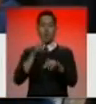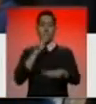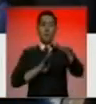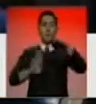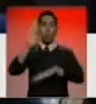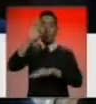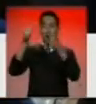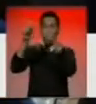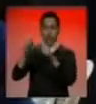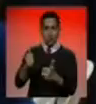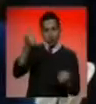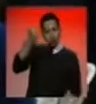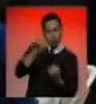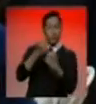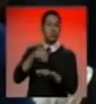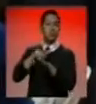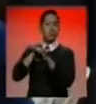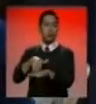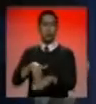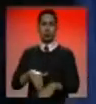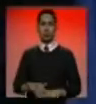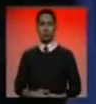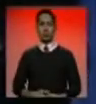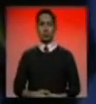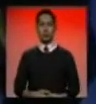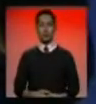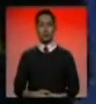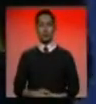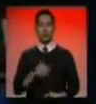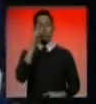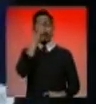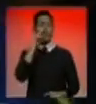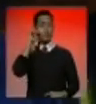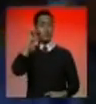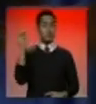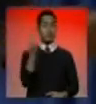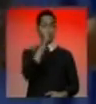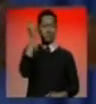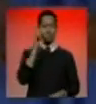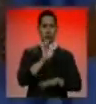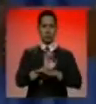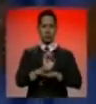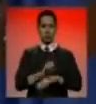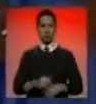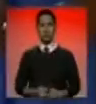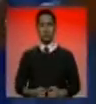a los artesanos. Con imágenes de Alejandro López desde Guayaquil, reportó Emilio Zamora, Gama, con la mejor cobertura del país.